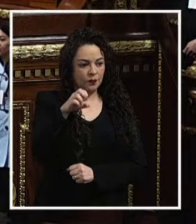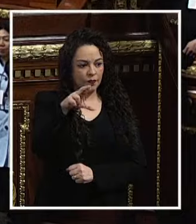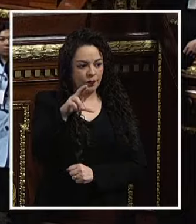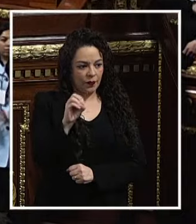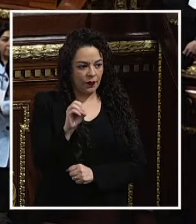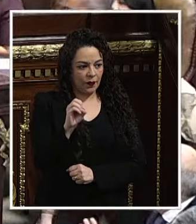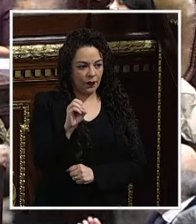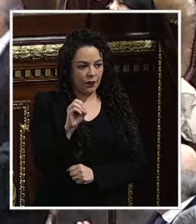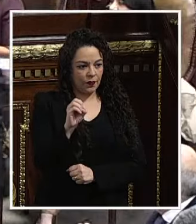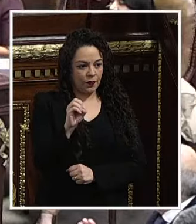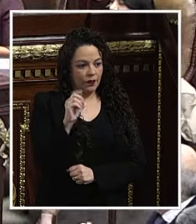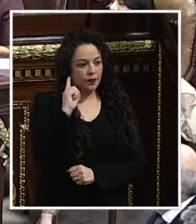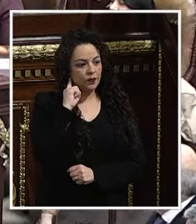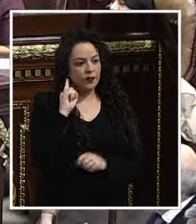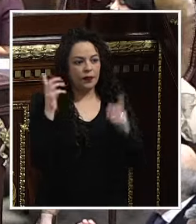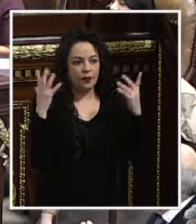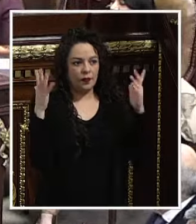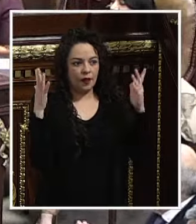Muchas gracias.